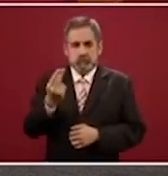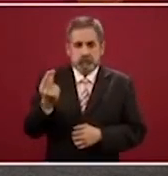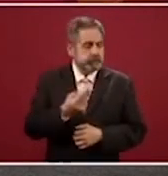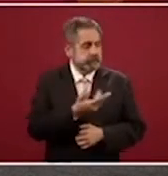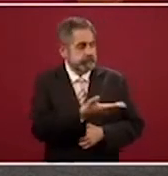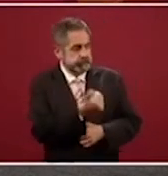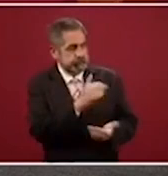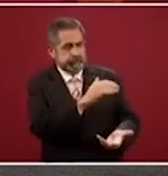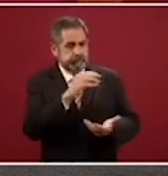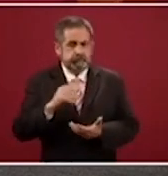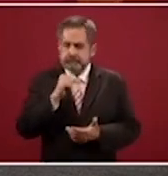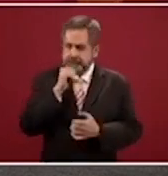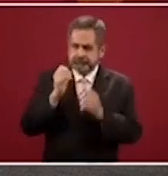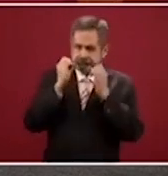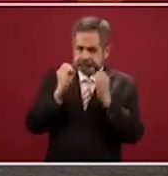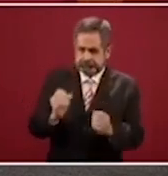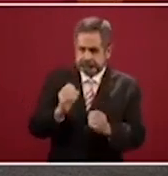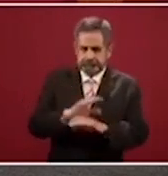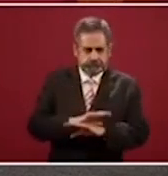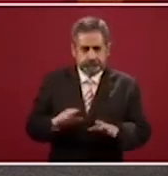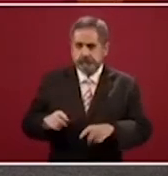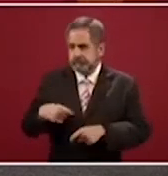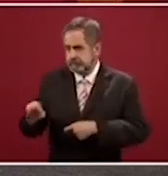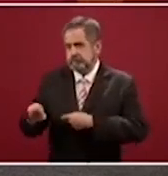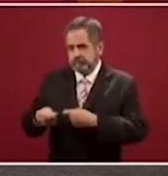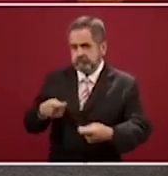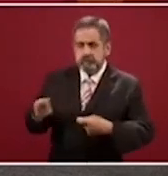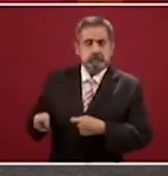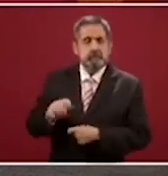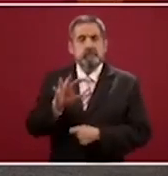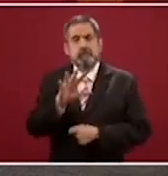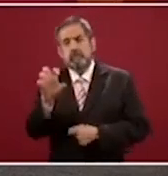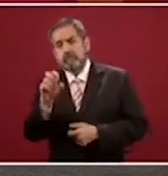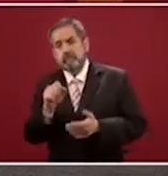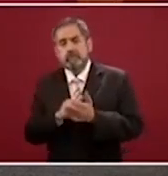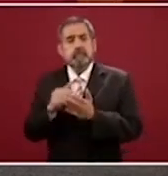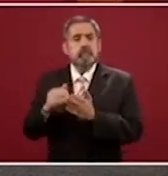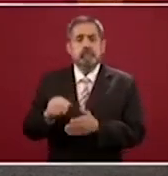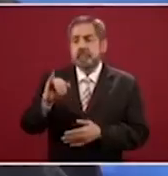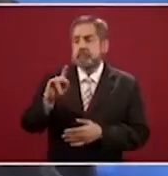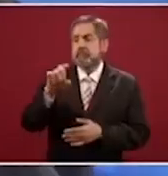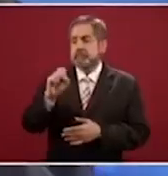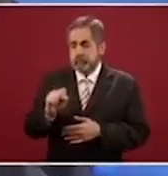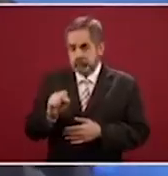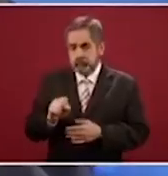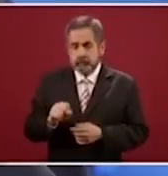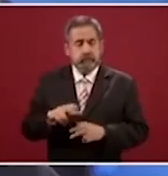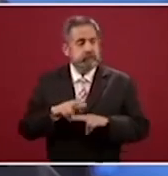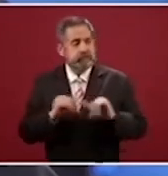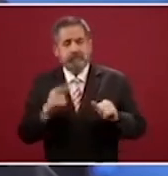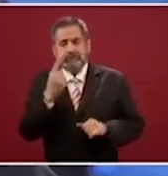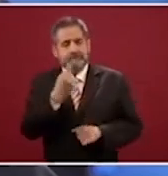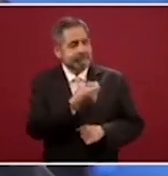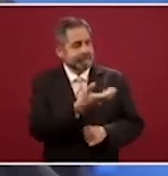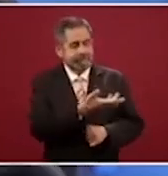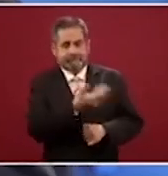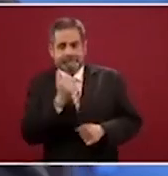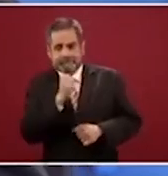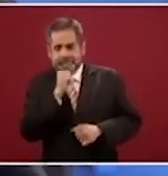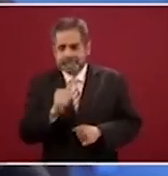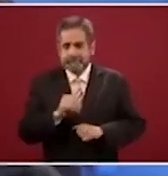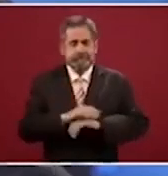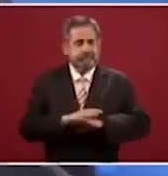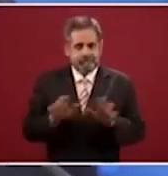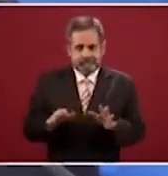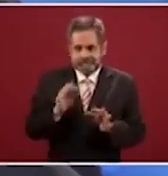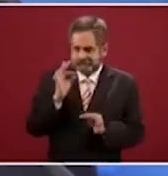peso y otorgamos más de 560 millones de pesos de IEPS y no pedimos un solo peso a Hacienda. O sea, los